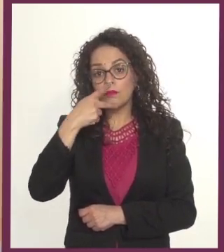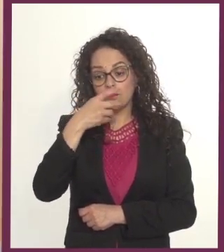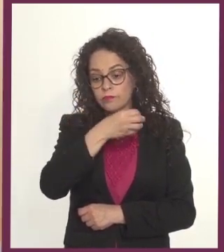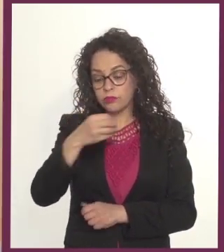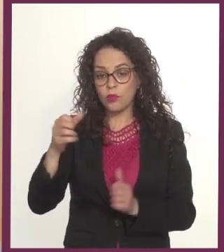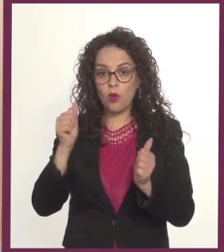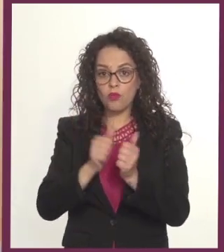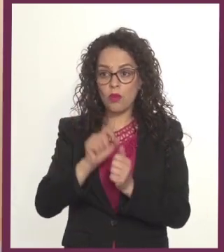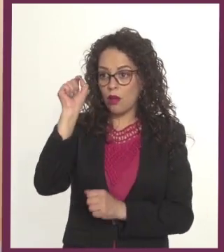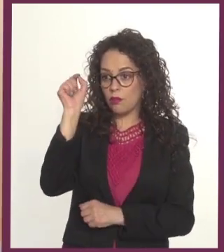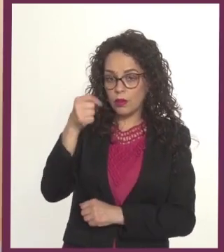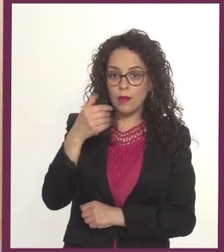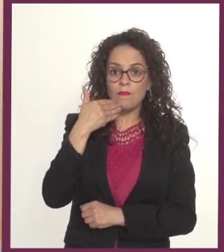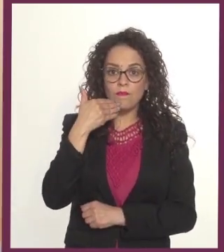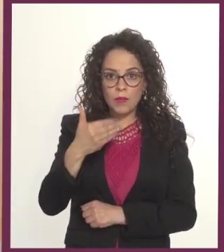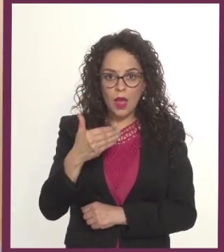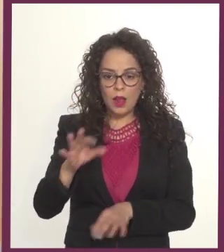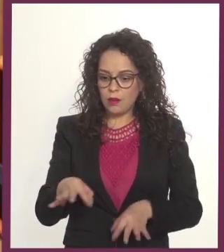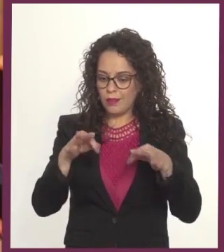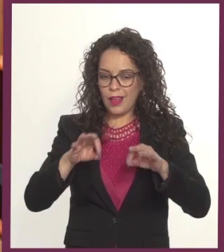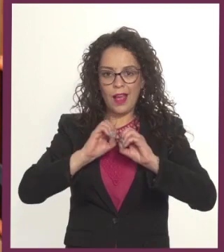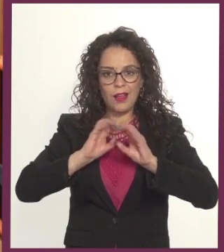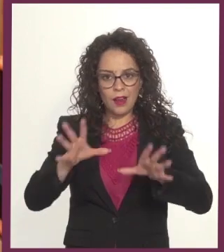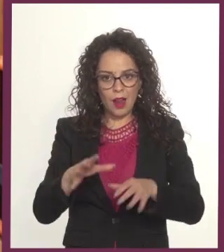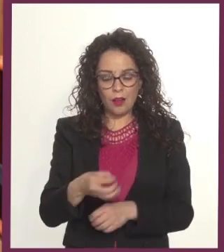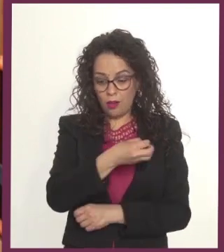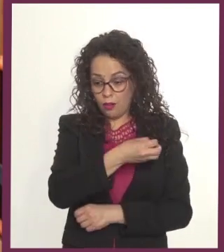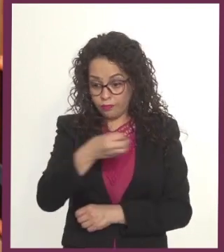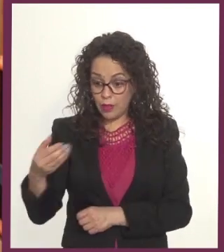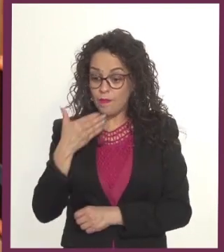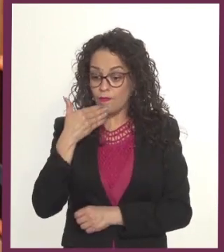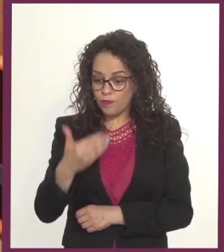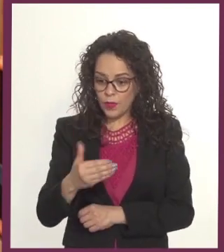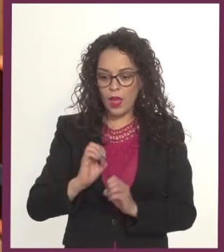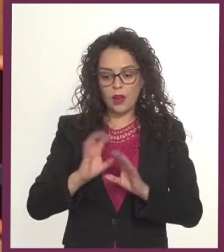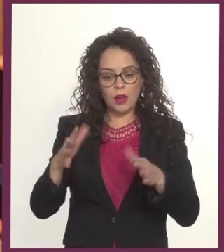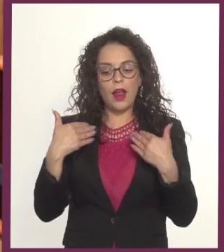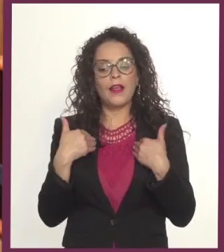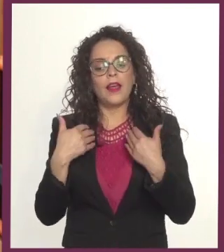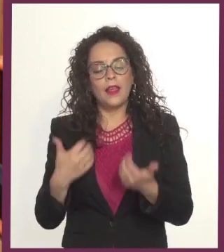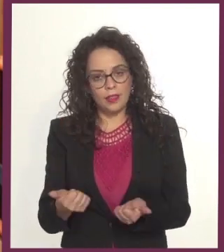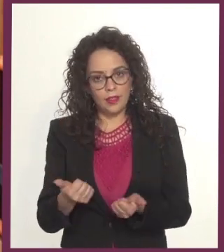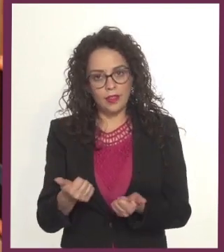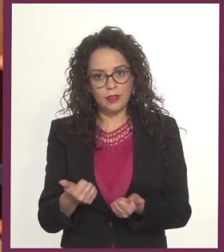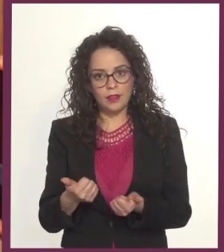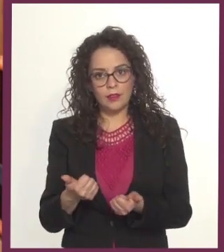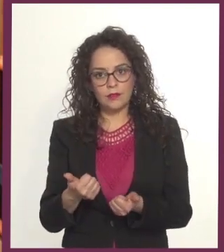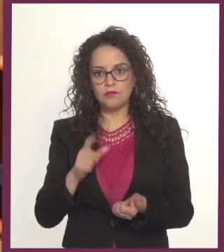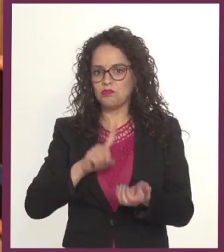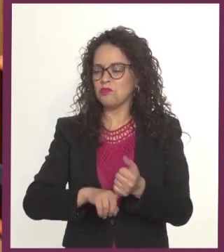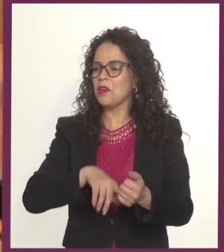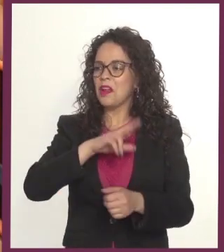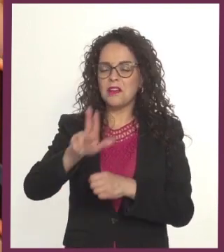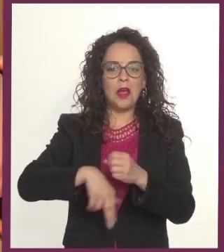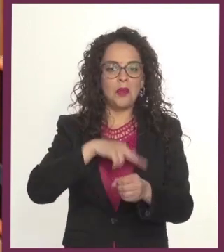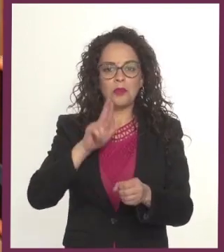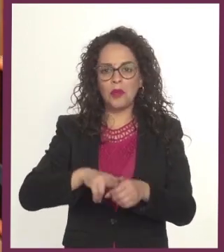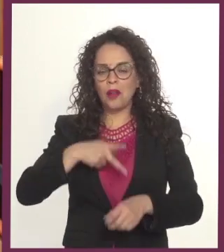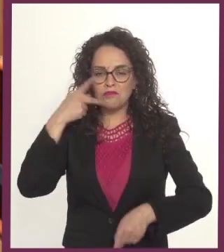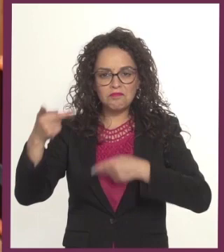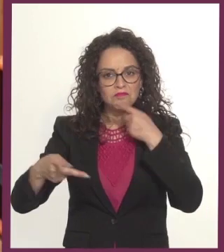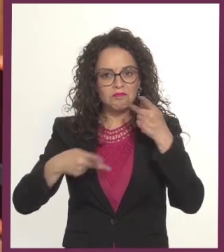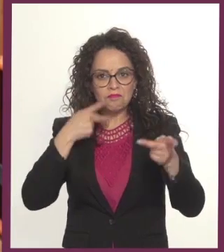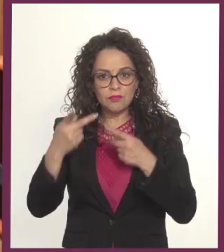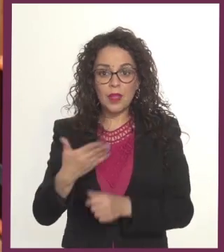pronunciación y la acentuación correctas. Una dicción correcta para hablar con claridad, fluidez y naturalidad.